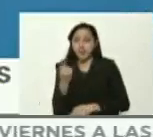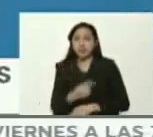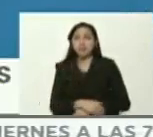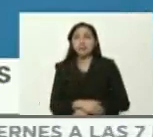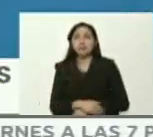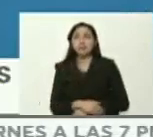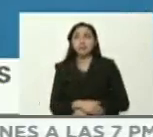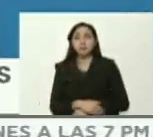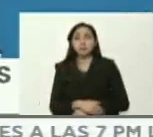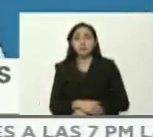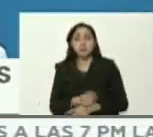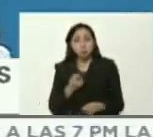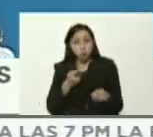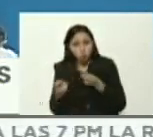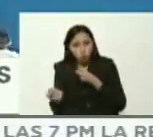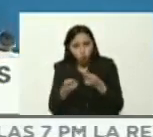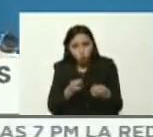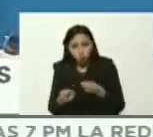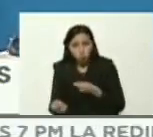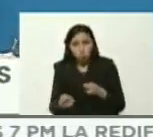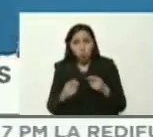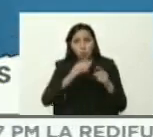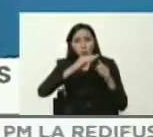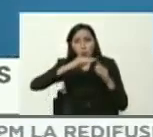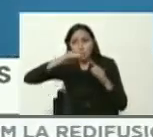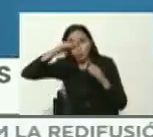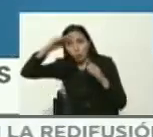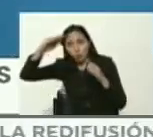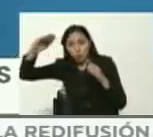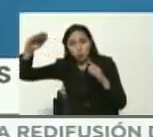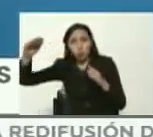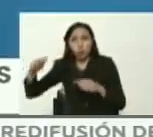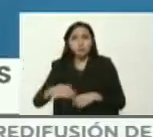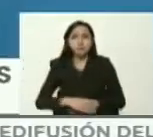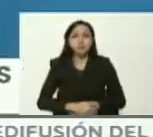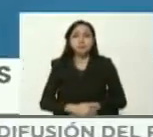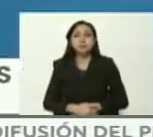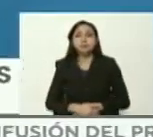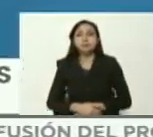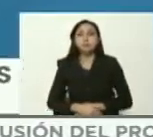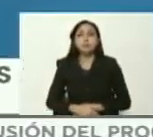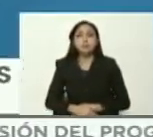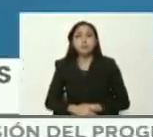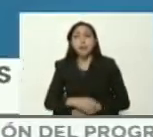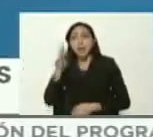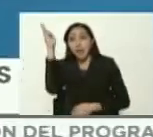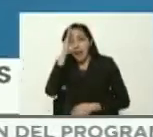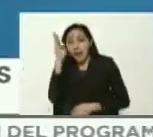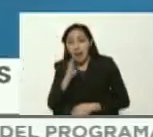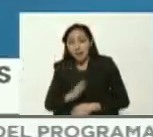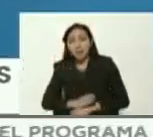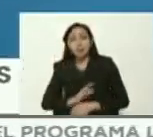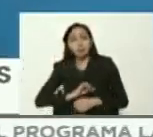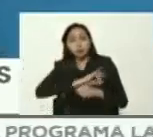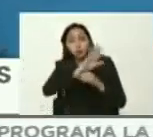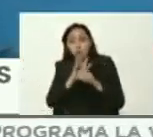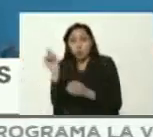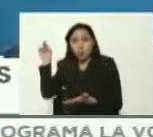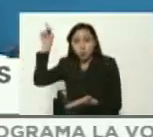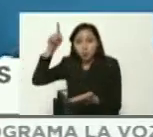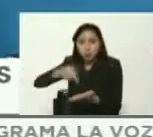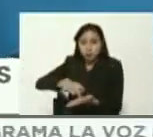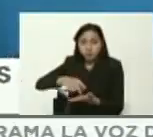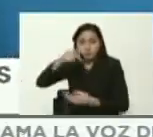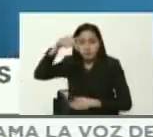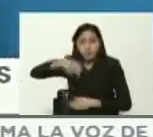la detuvimos, pero la meseta era alta. Y cuando vino la variante brasilera, sobre esa